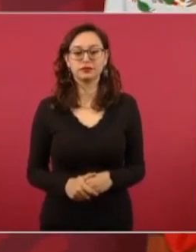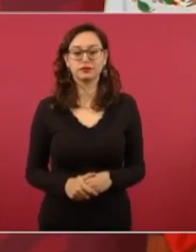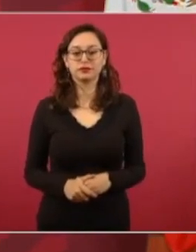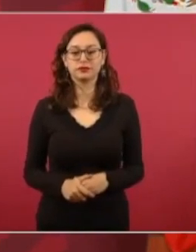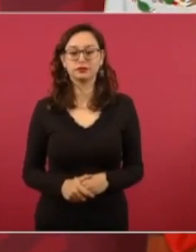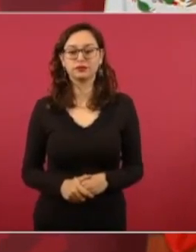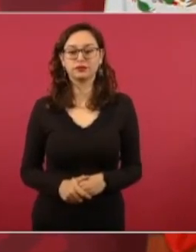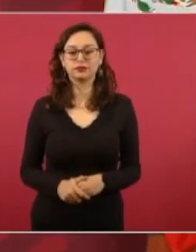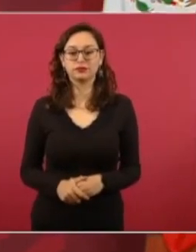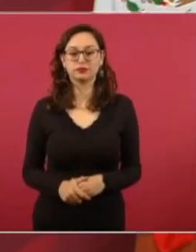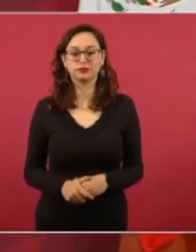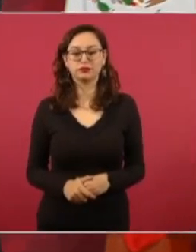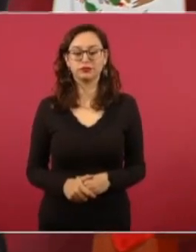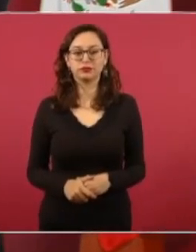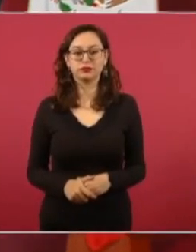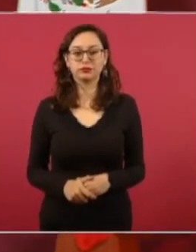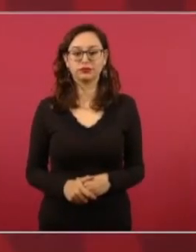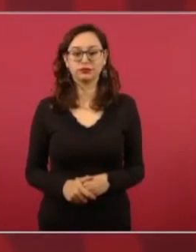vamos a decirle